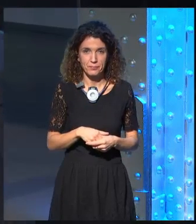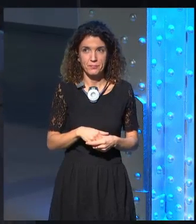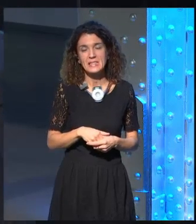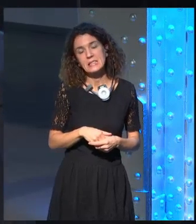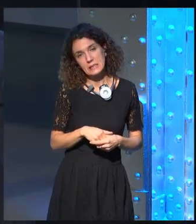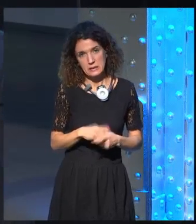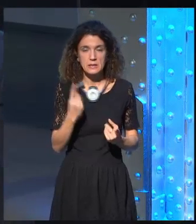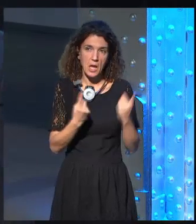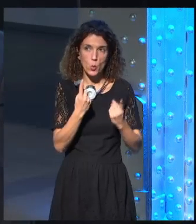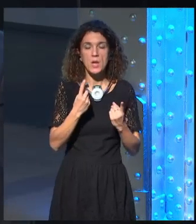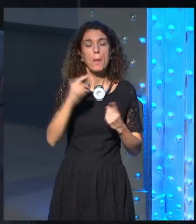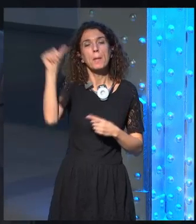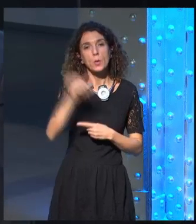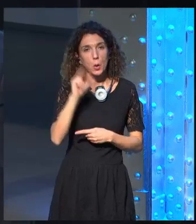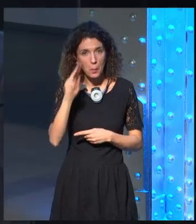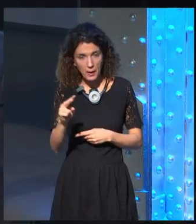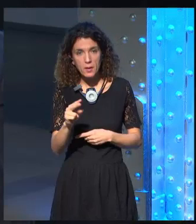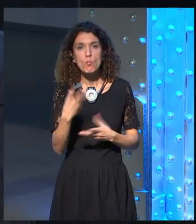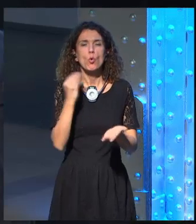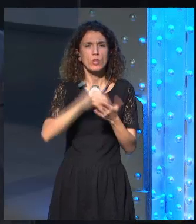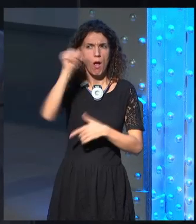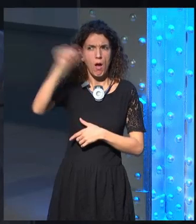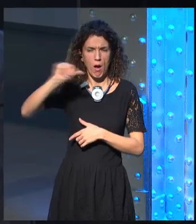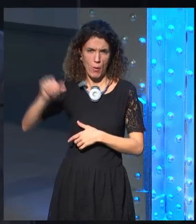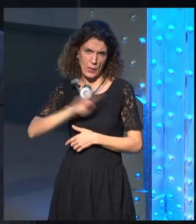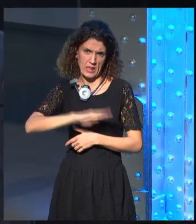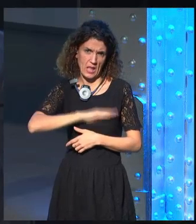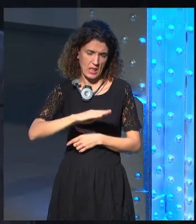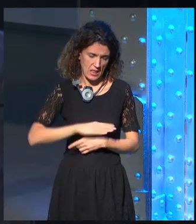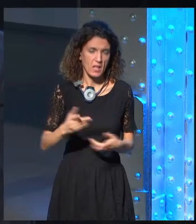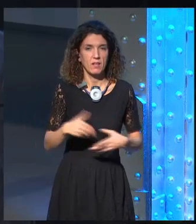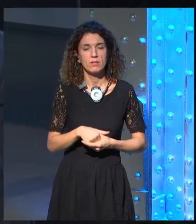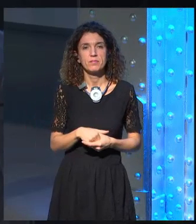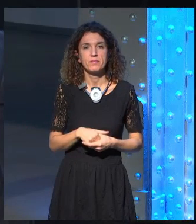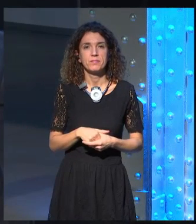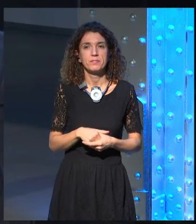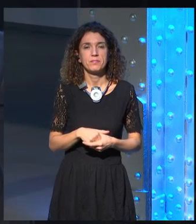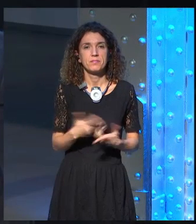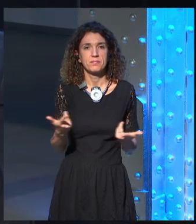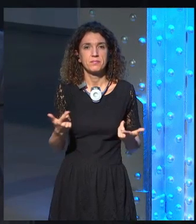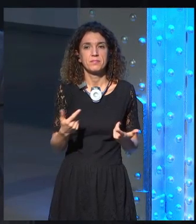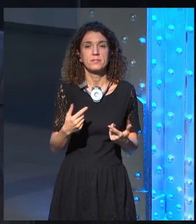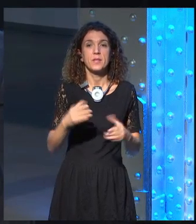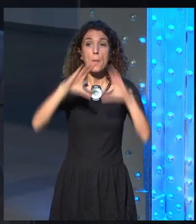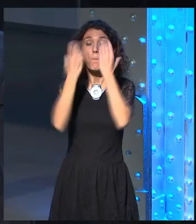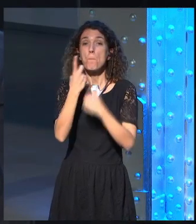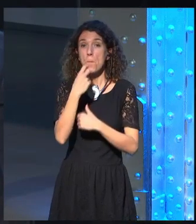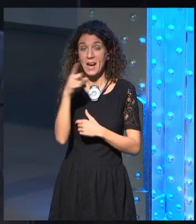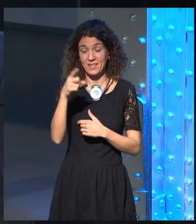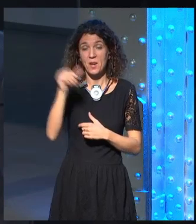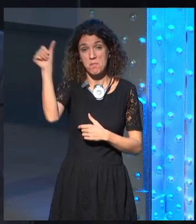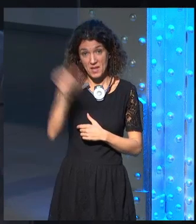No, pero sí, veíamos muchas películas en el espacio. The Martian, Marte,